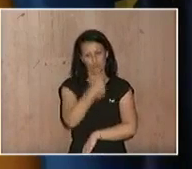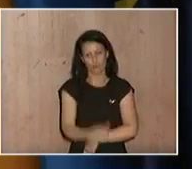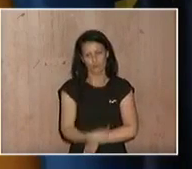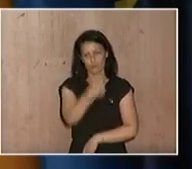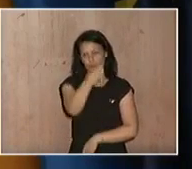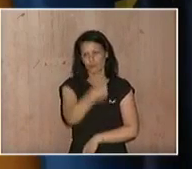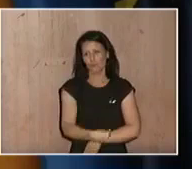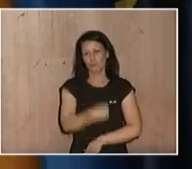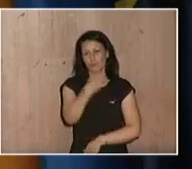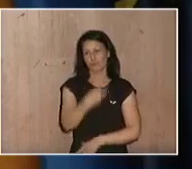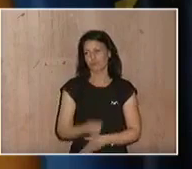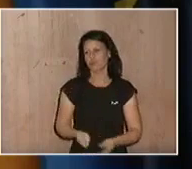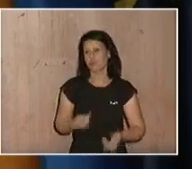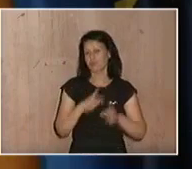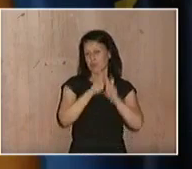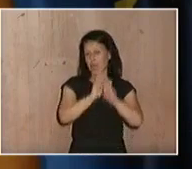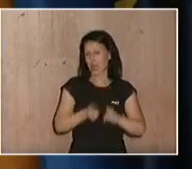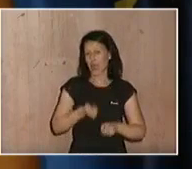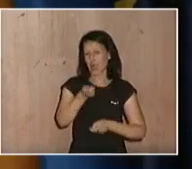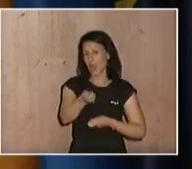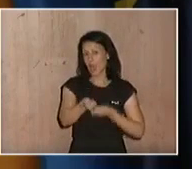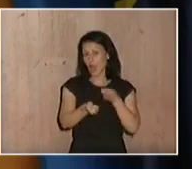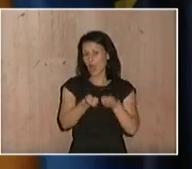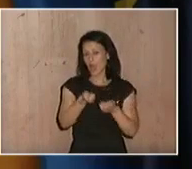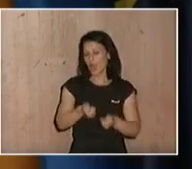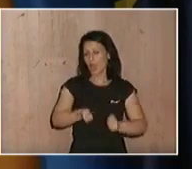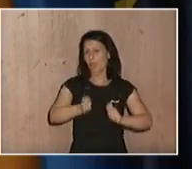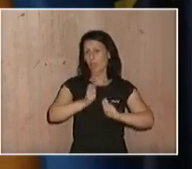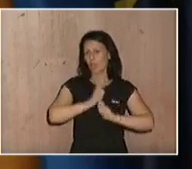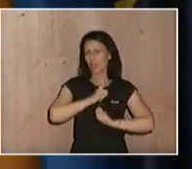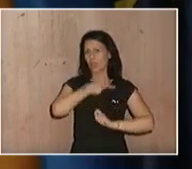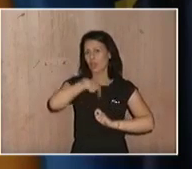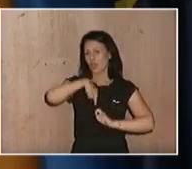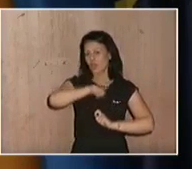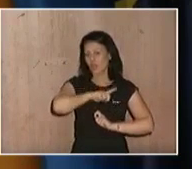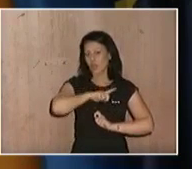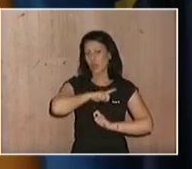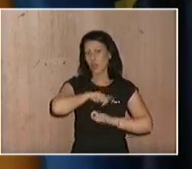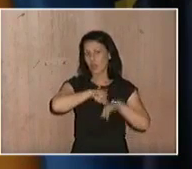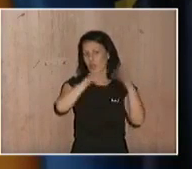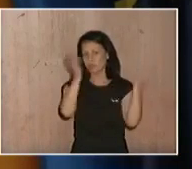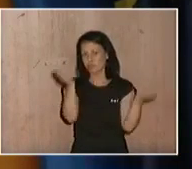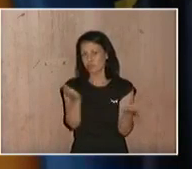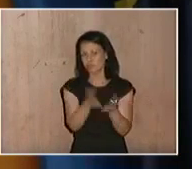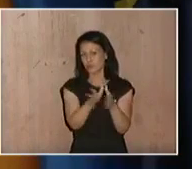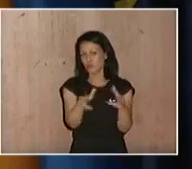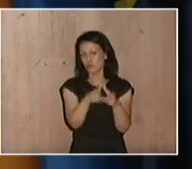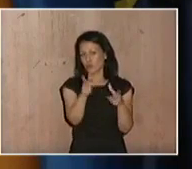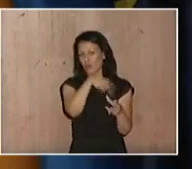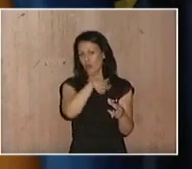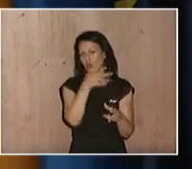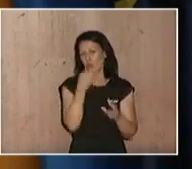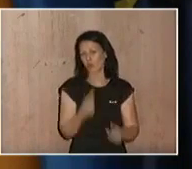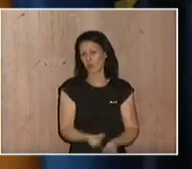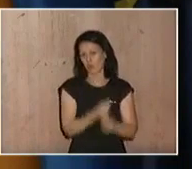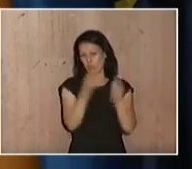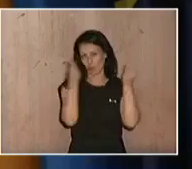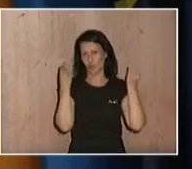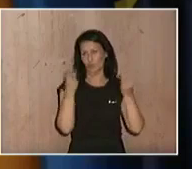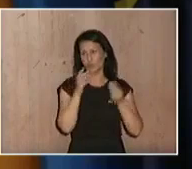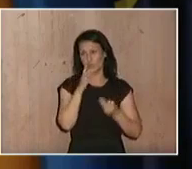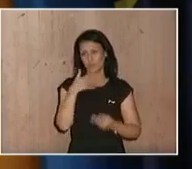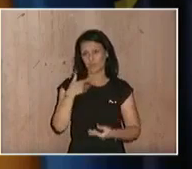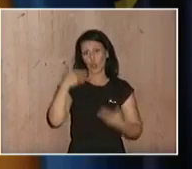en aportaciones investigadoras que nos ayuden a conocer el mundo y la sociedad que nos rodea. Los